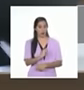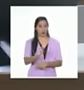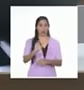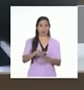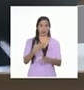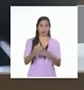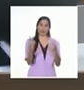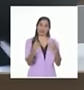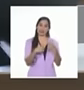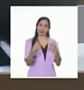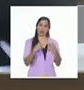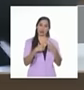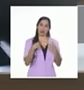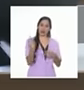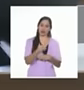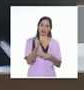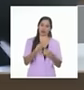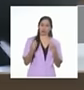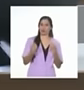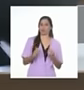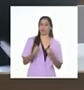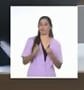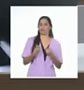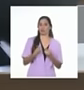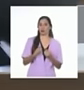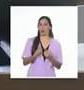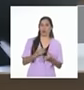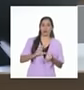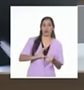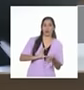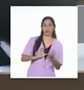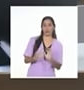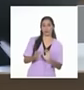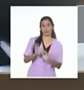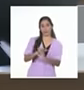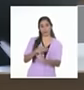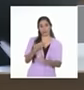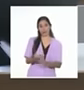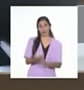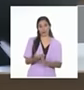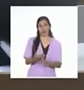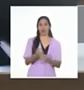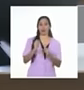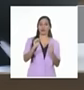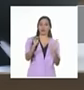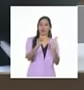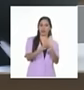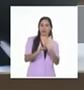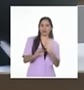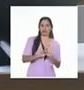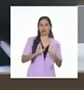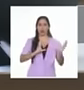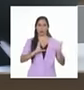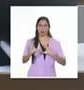nosotros desmontamos la enorme estrategia de